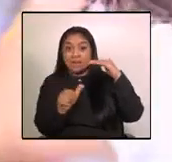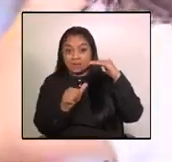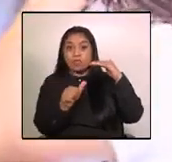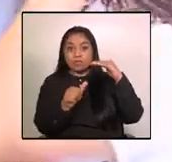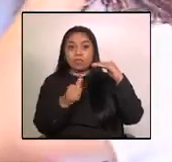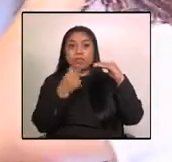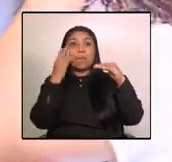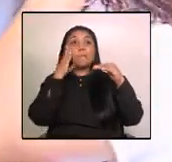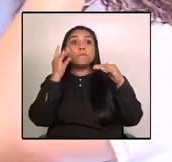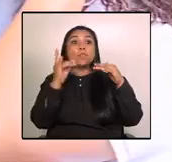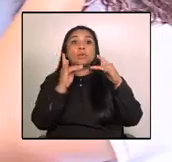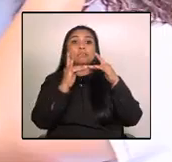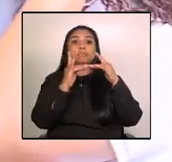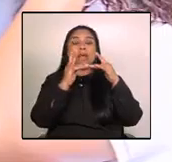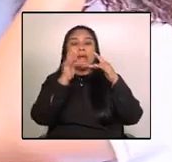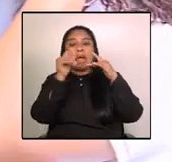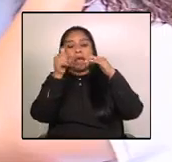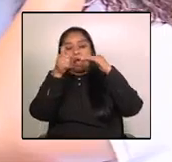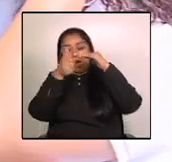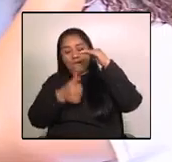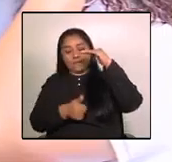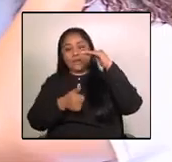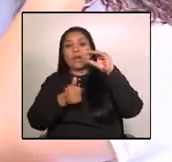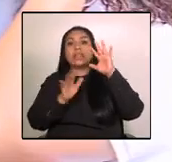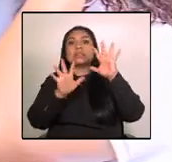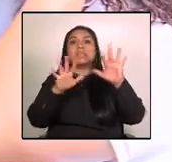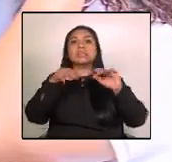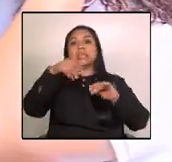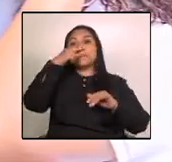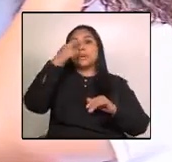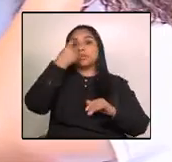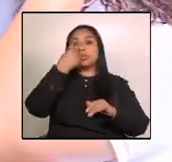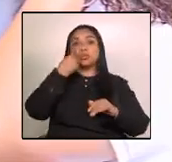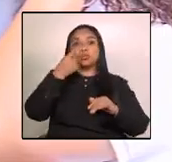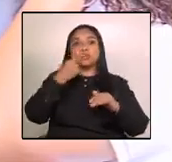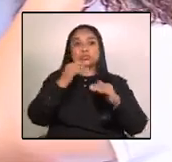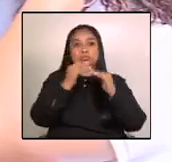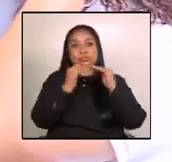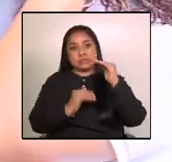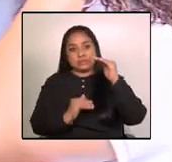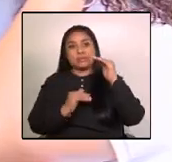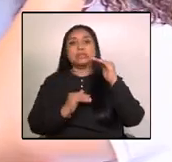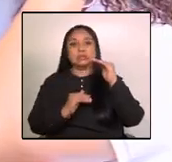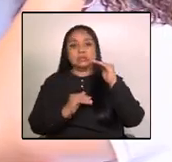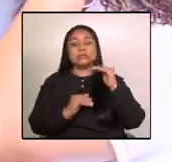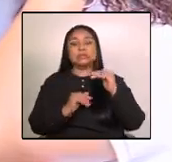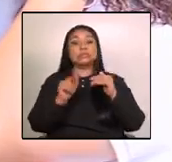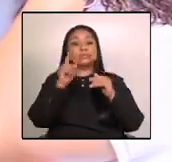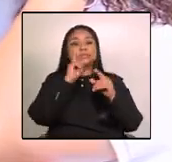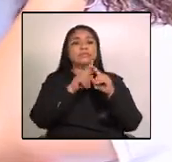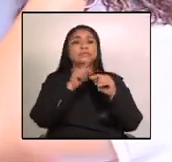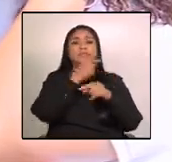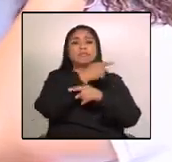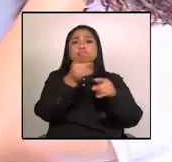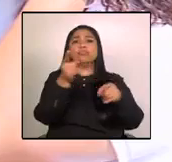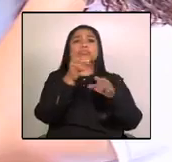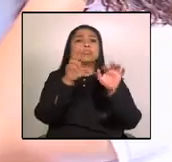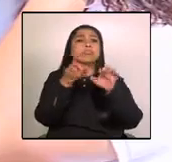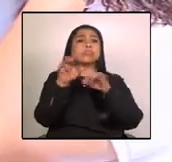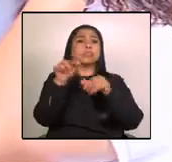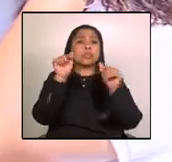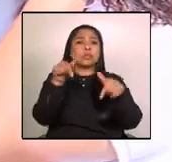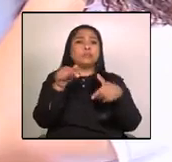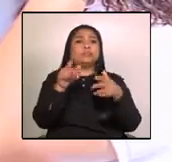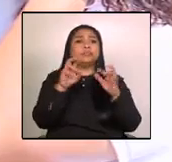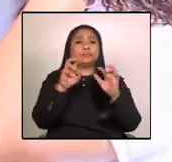este quedó 10 metros arriba donde estaba el otro. Y a petición de los vecinos de este lugar,